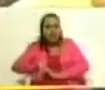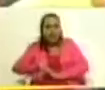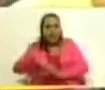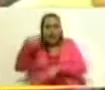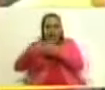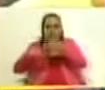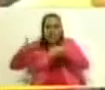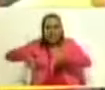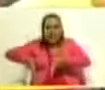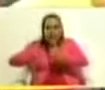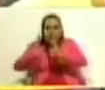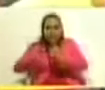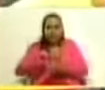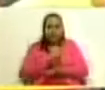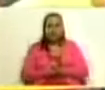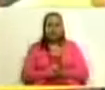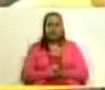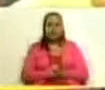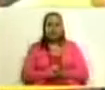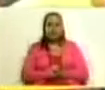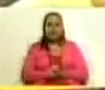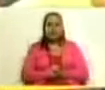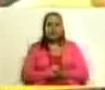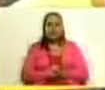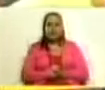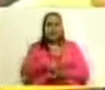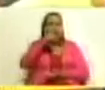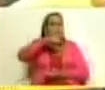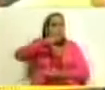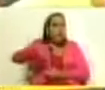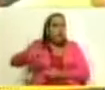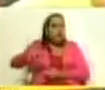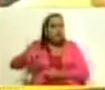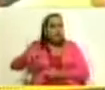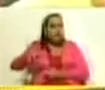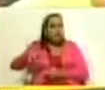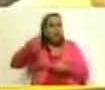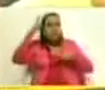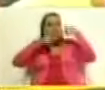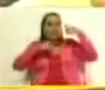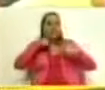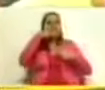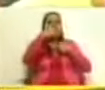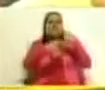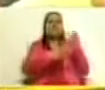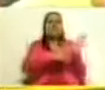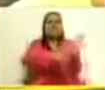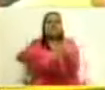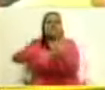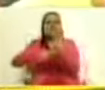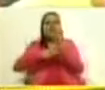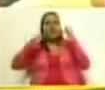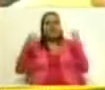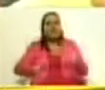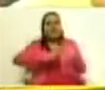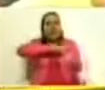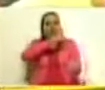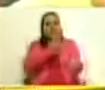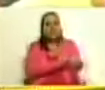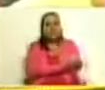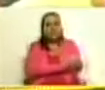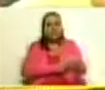este camino. Y al pueblo Chávez le dio voz, le dio poder.